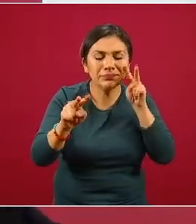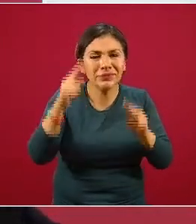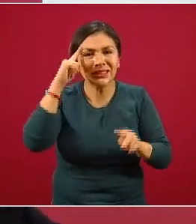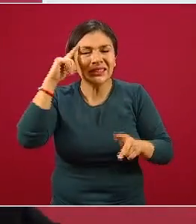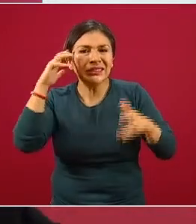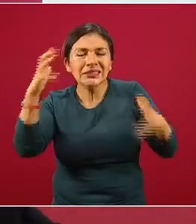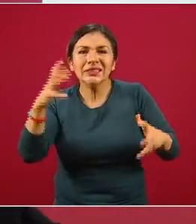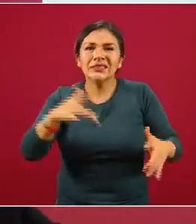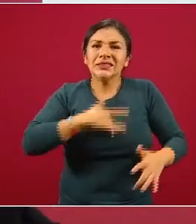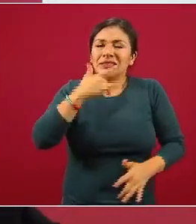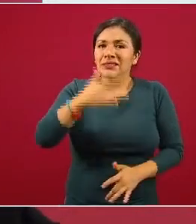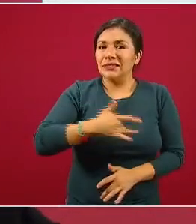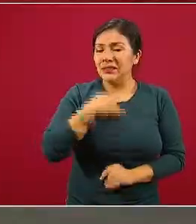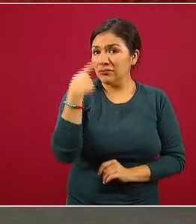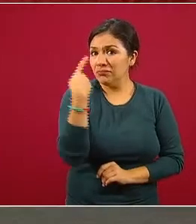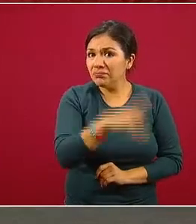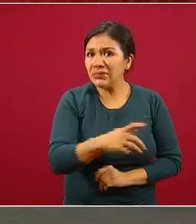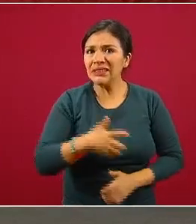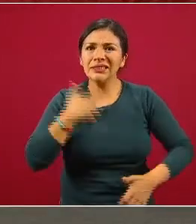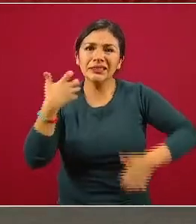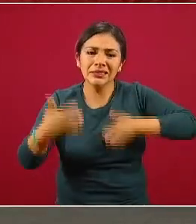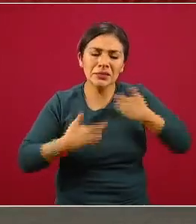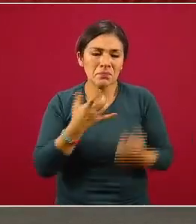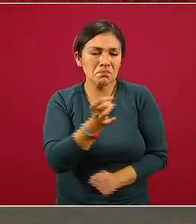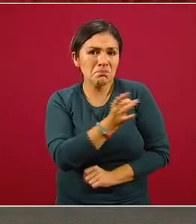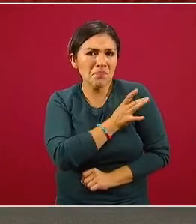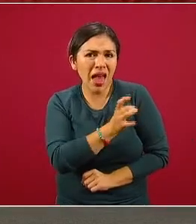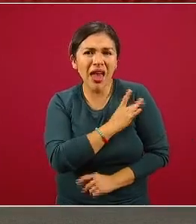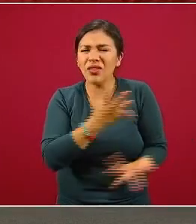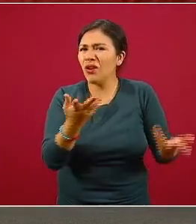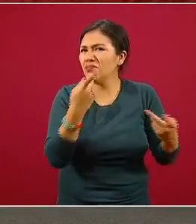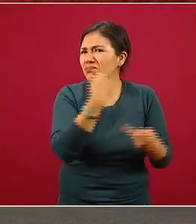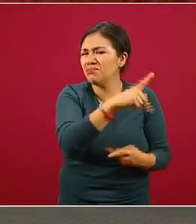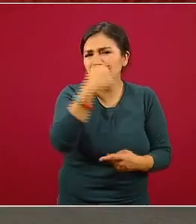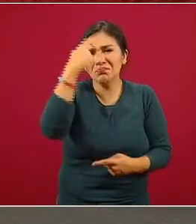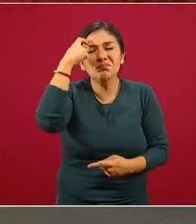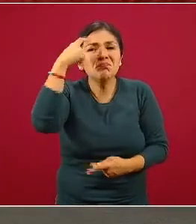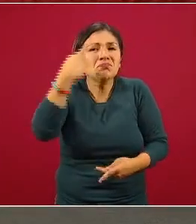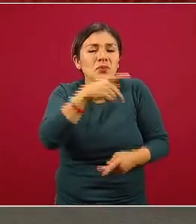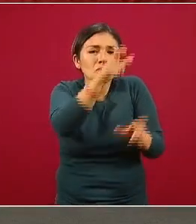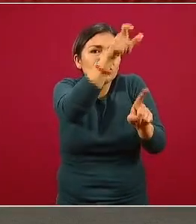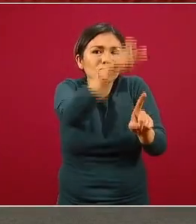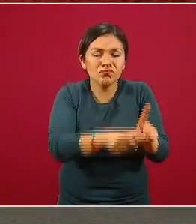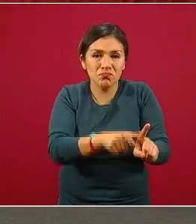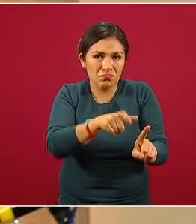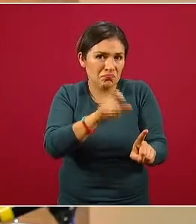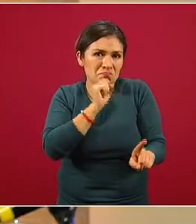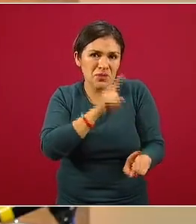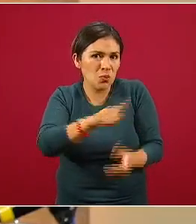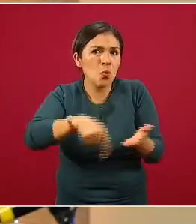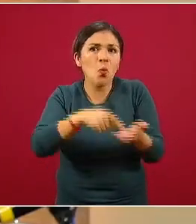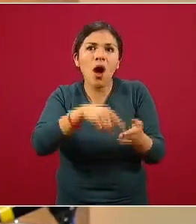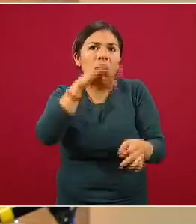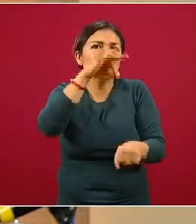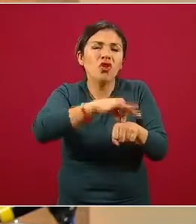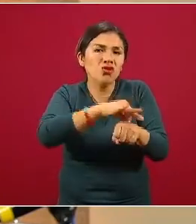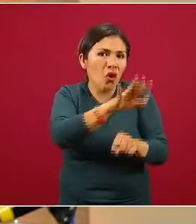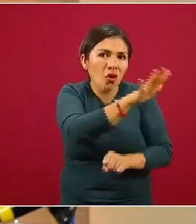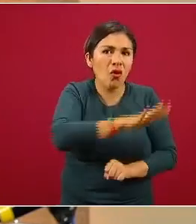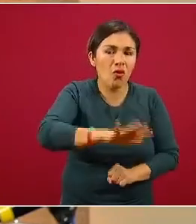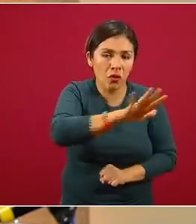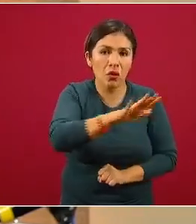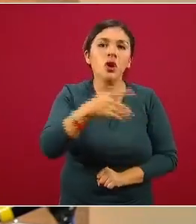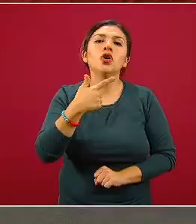emociones humanas, angustia, todo lo que ocurre en un área clínica. Y quiero